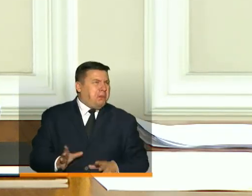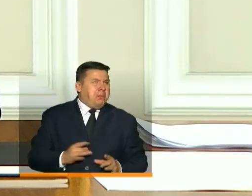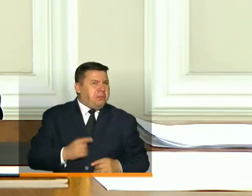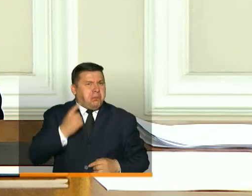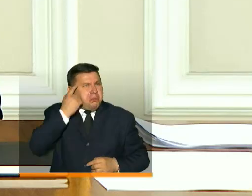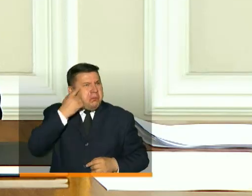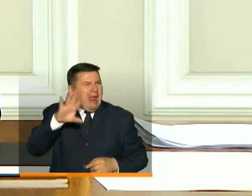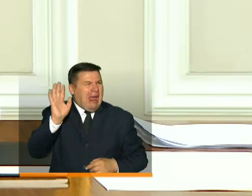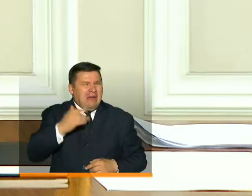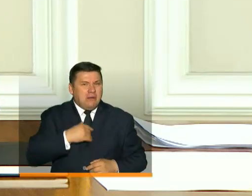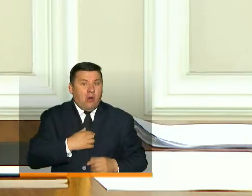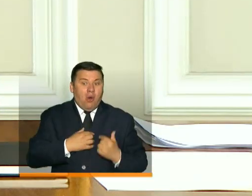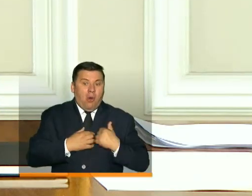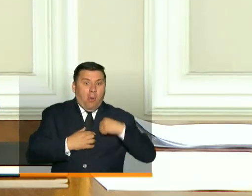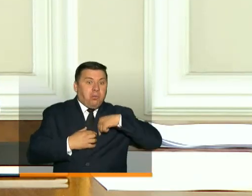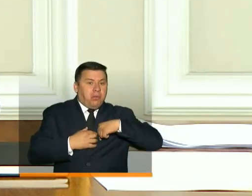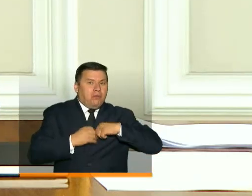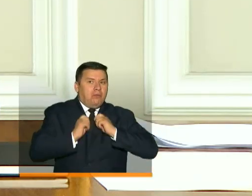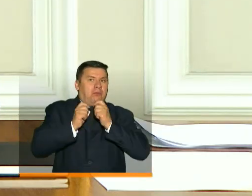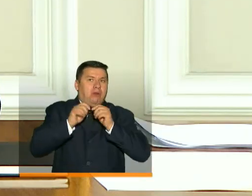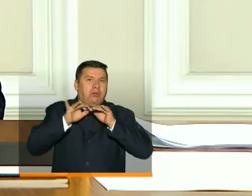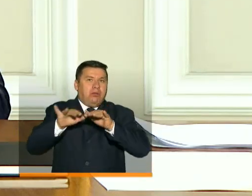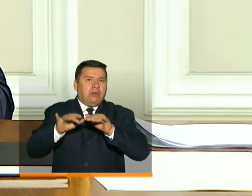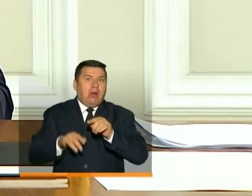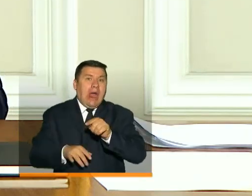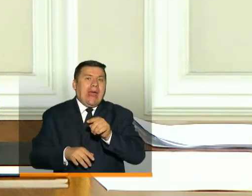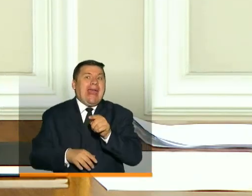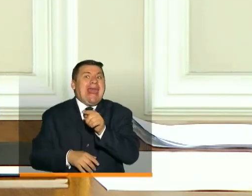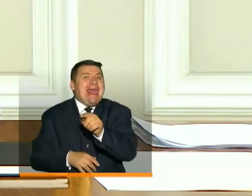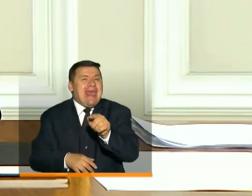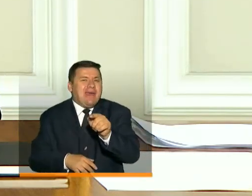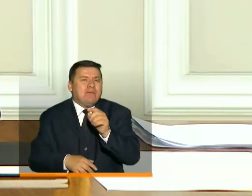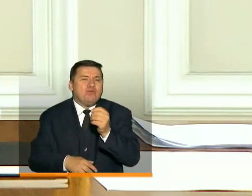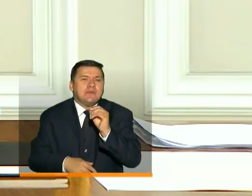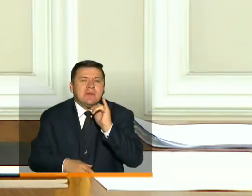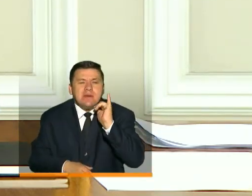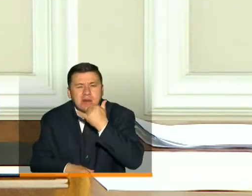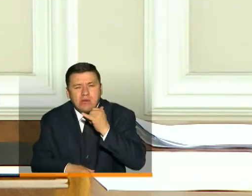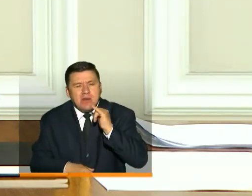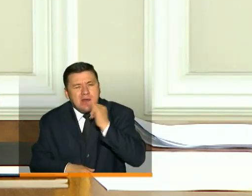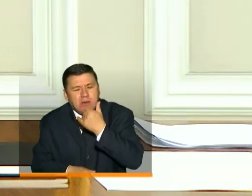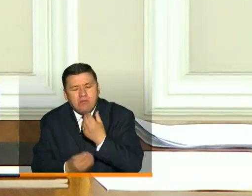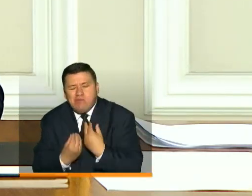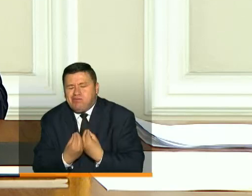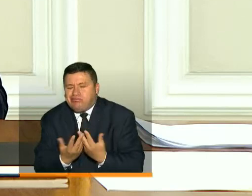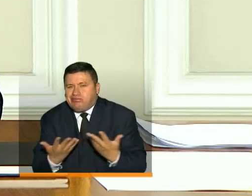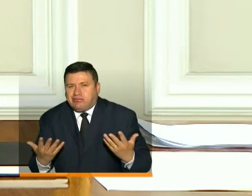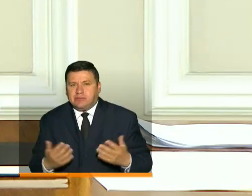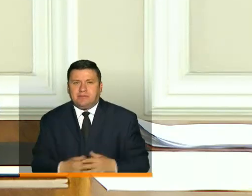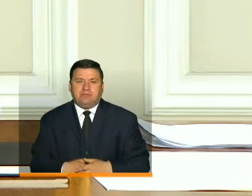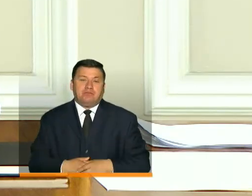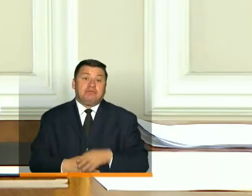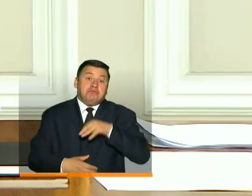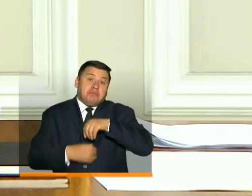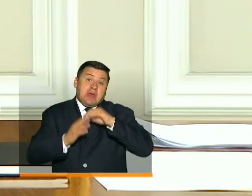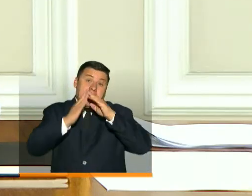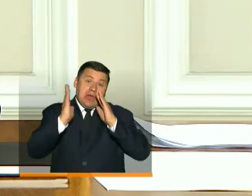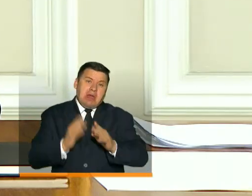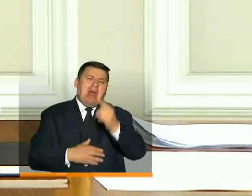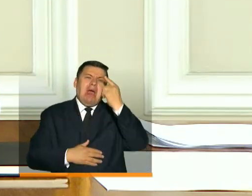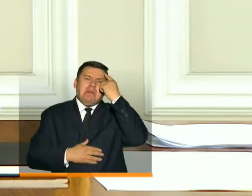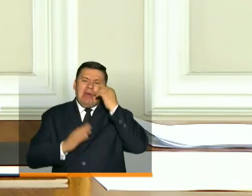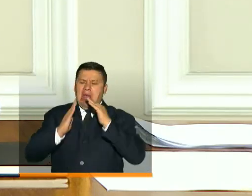o cómo pueden contagiar a otros. Y ahí se cometen errores. Por ejemplo, al interior del hogar se